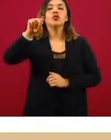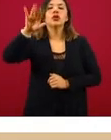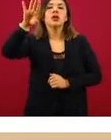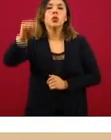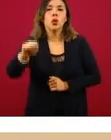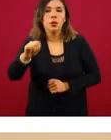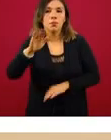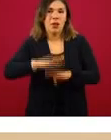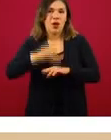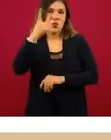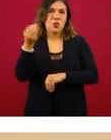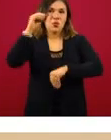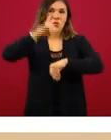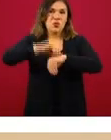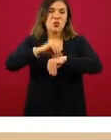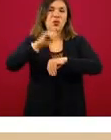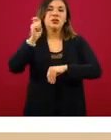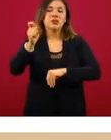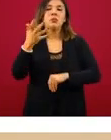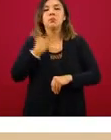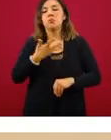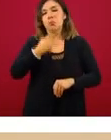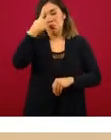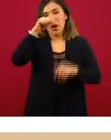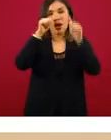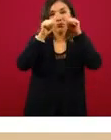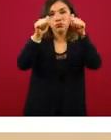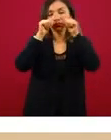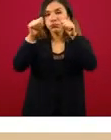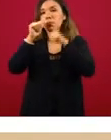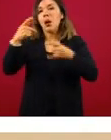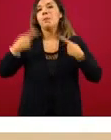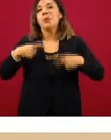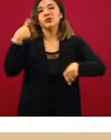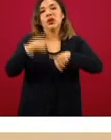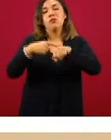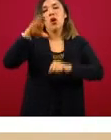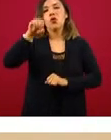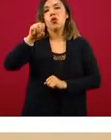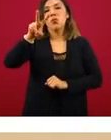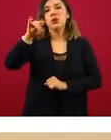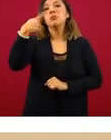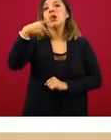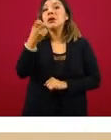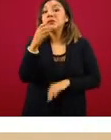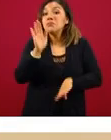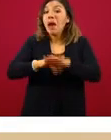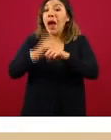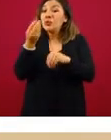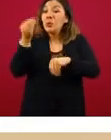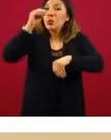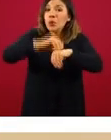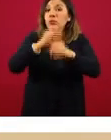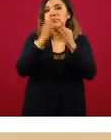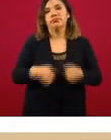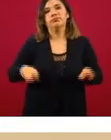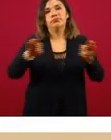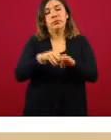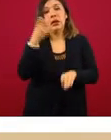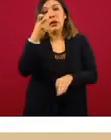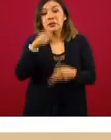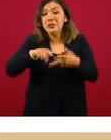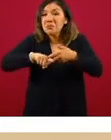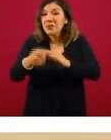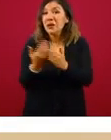789 las que están atendiendo pacientes COVID. Sin embargo, este incremento ha sido sumamente importante si vemos que cuando este proceso